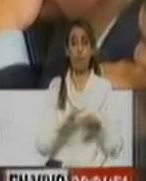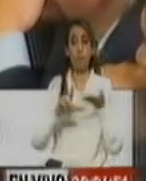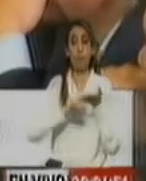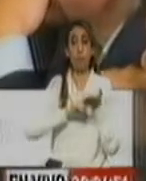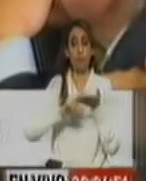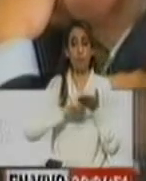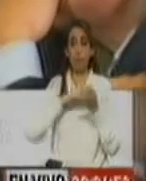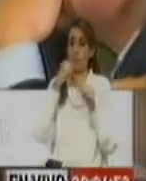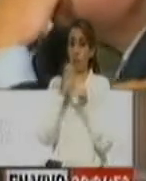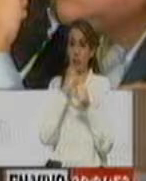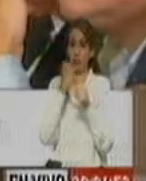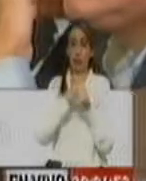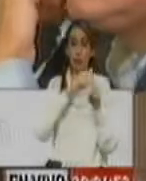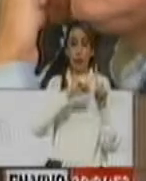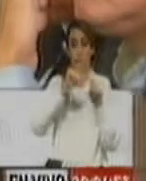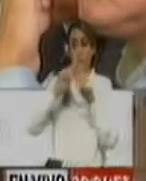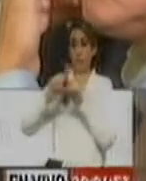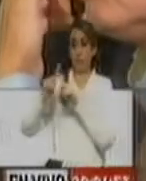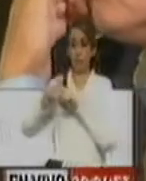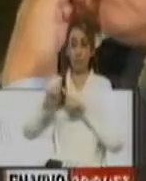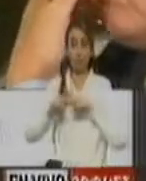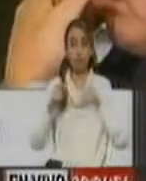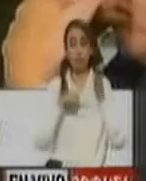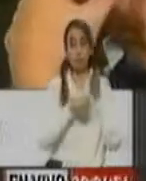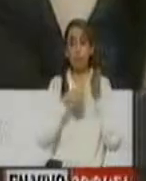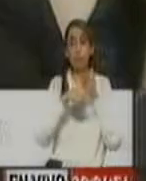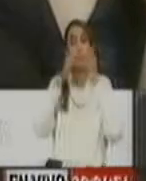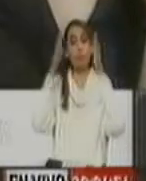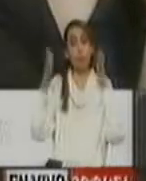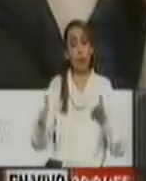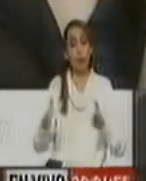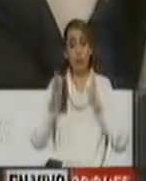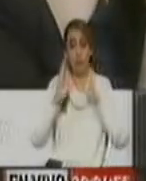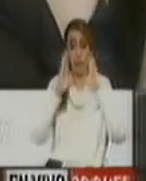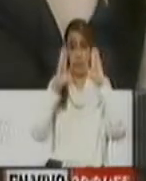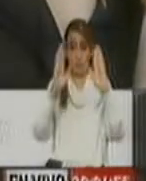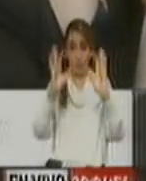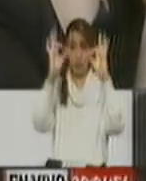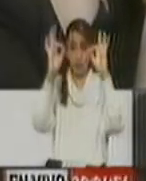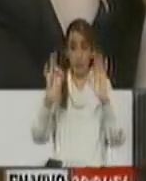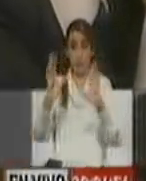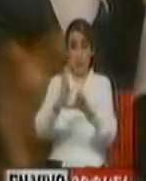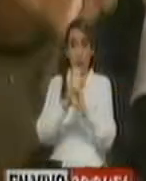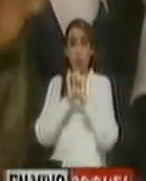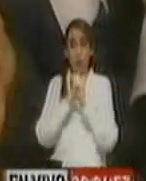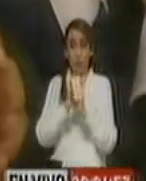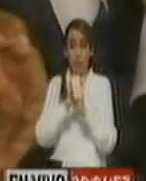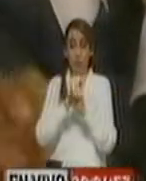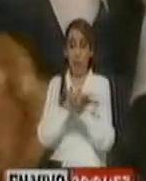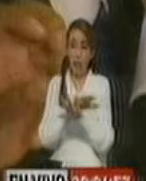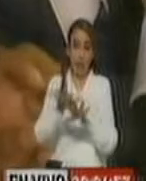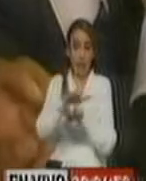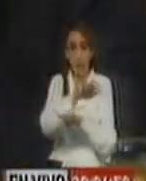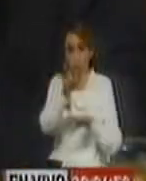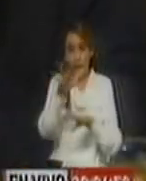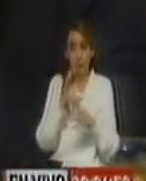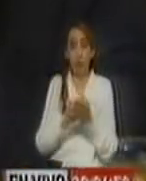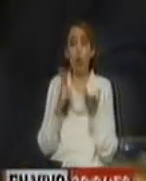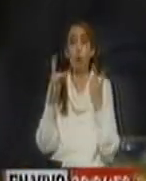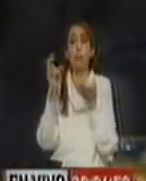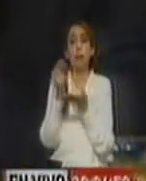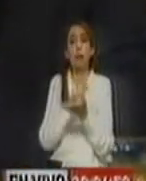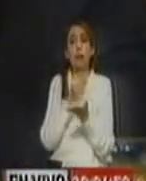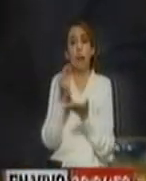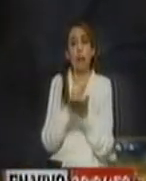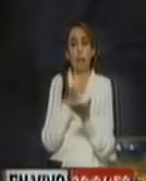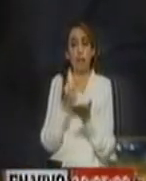de trabajo, los distintos ministros de Estado trazaron la hoja de ruta en temas de seguridad, riego, vialidad y acceso a crédito.